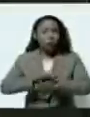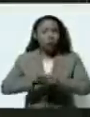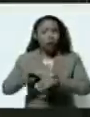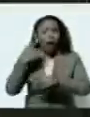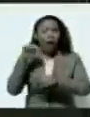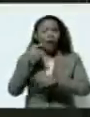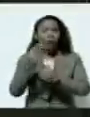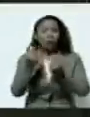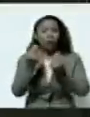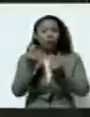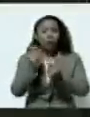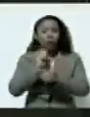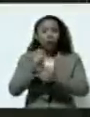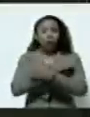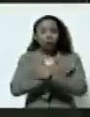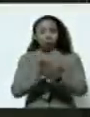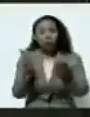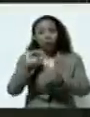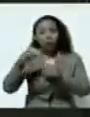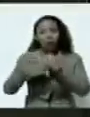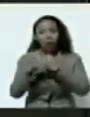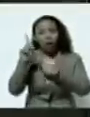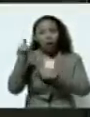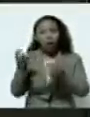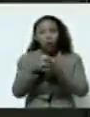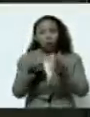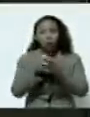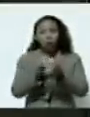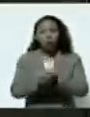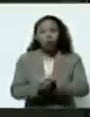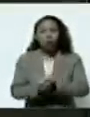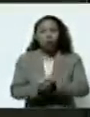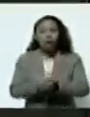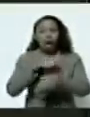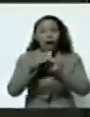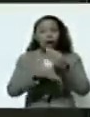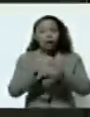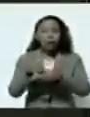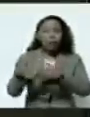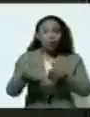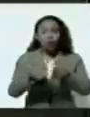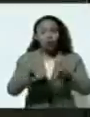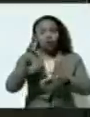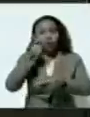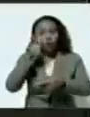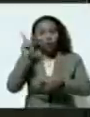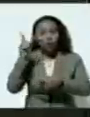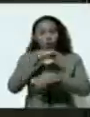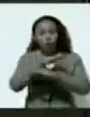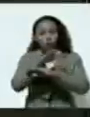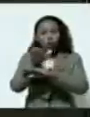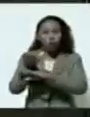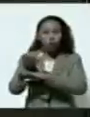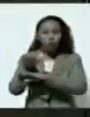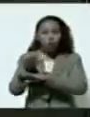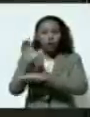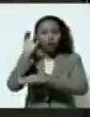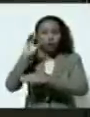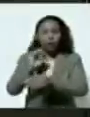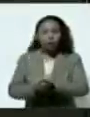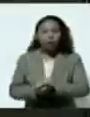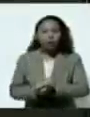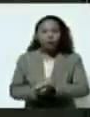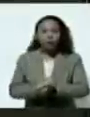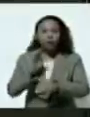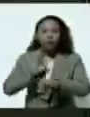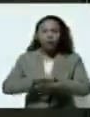oferta, un ofrecimiento de Guaidó a los rastrojos, garantizarle su ruta segura en el occidente del país.